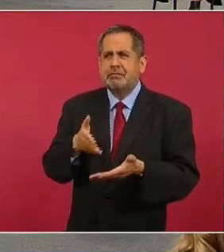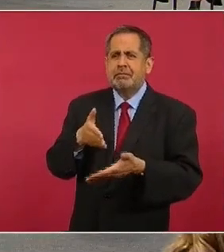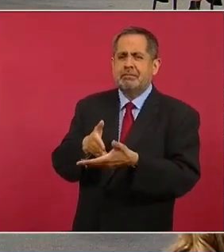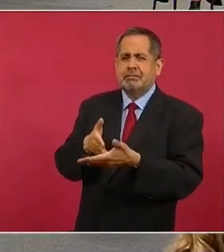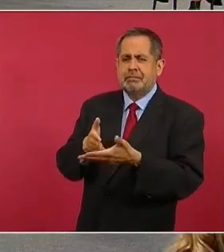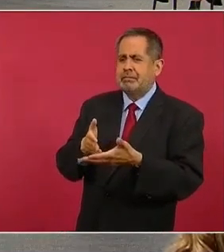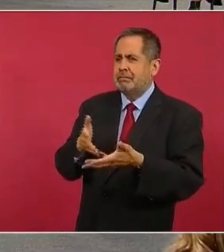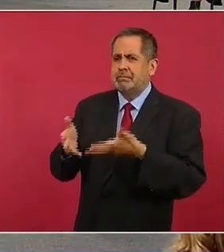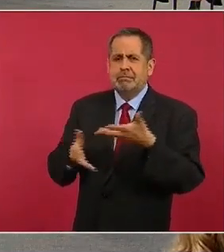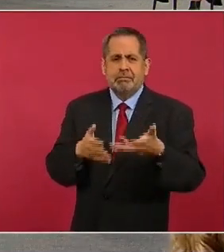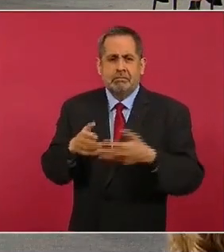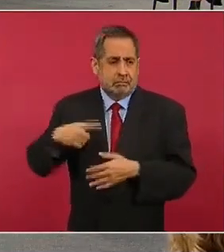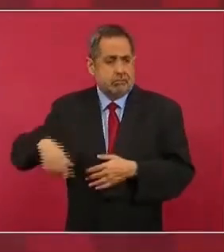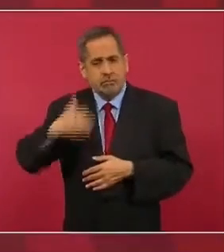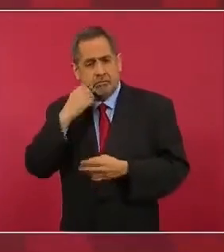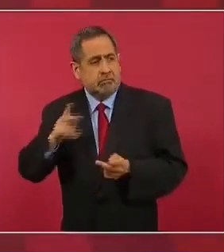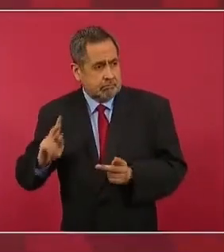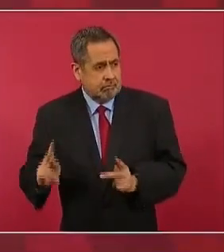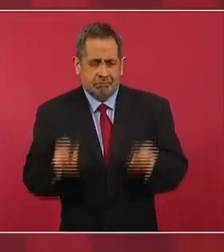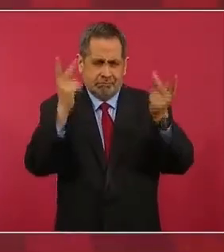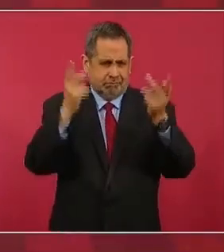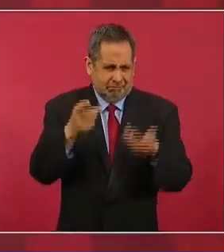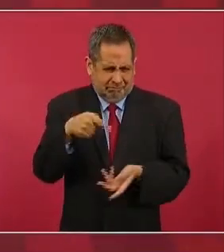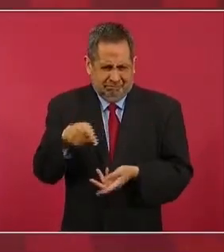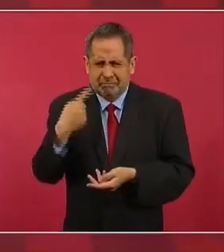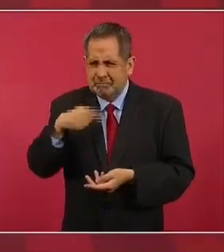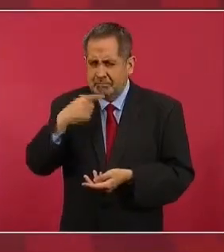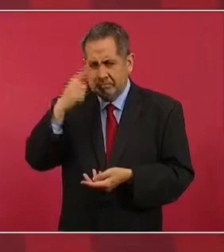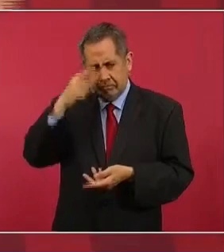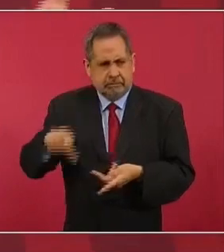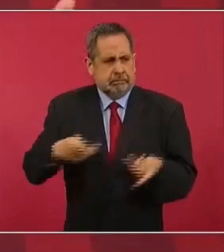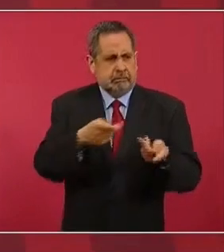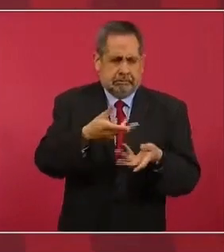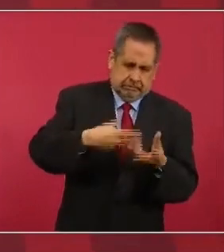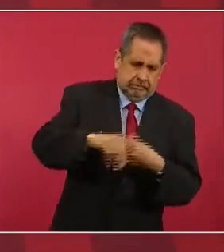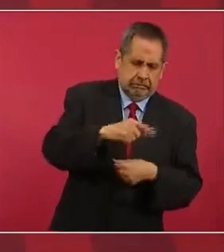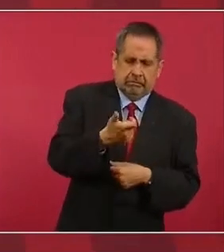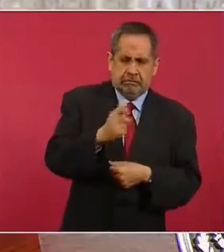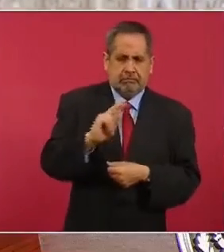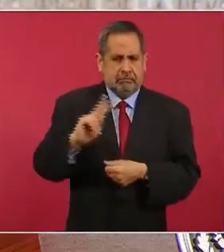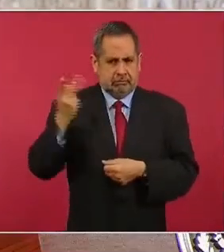y lo hemos querido vender para sacar recursos